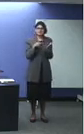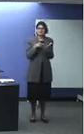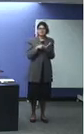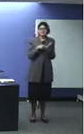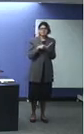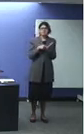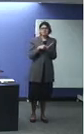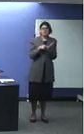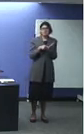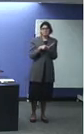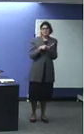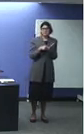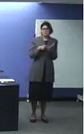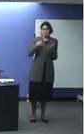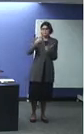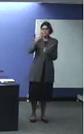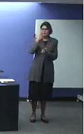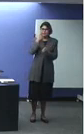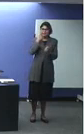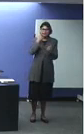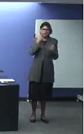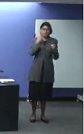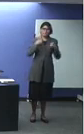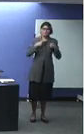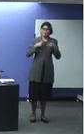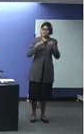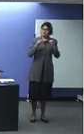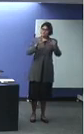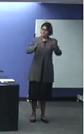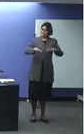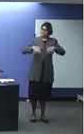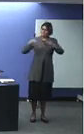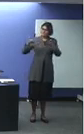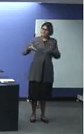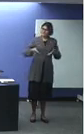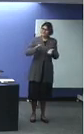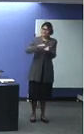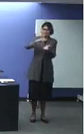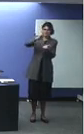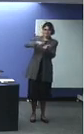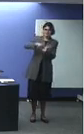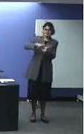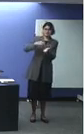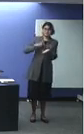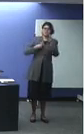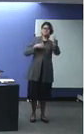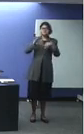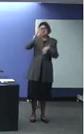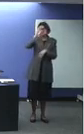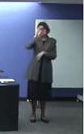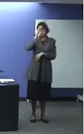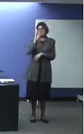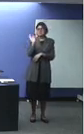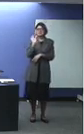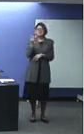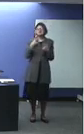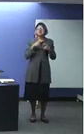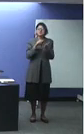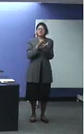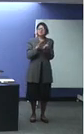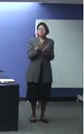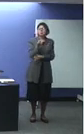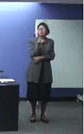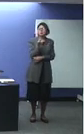poder hacer. Veo más personas con discapacidad en el público de las que yo hubiera esperado, y eso es bastante